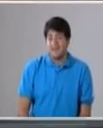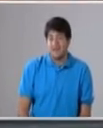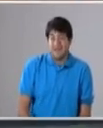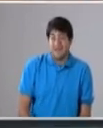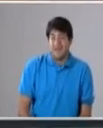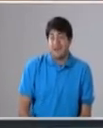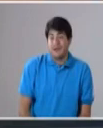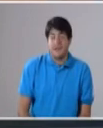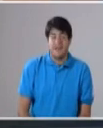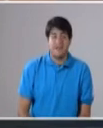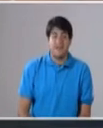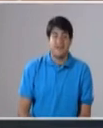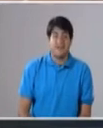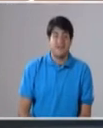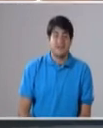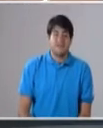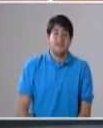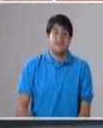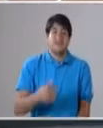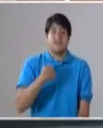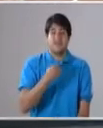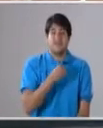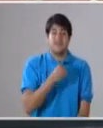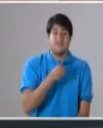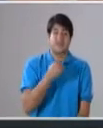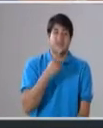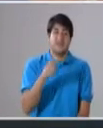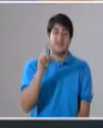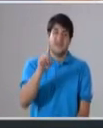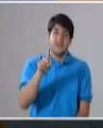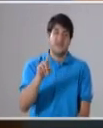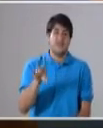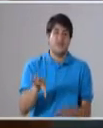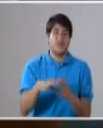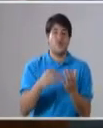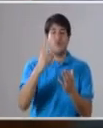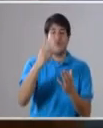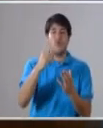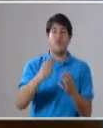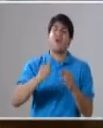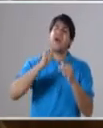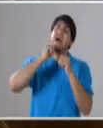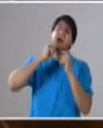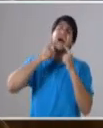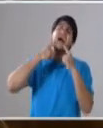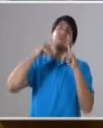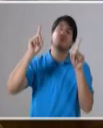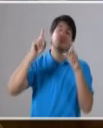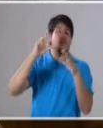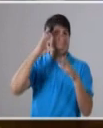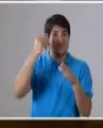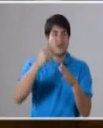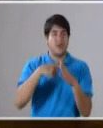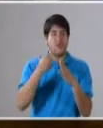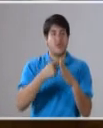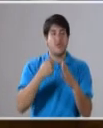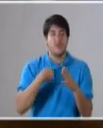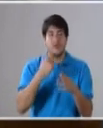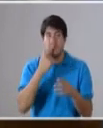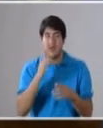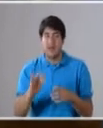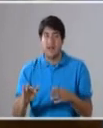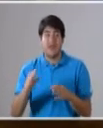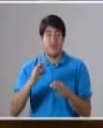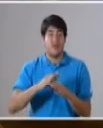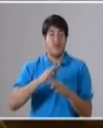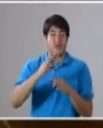Sí, apóstol, buenas tardes. Yo quiero decirle que esto es como un pregón, porque cuando yo era niño en los pueblos